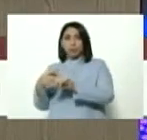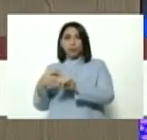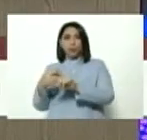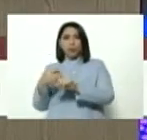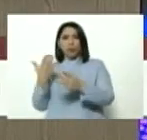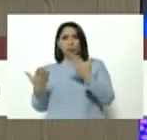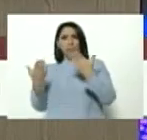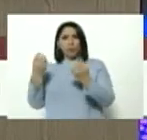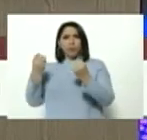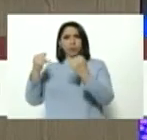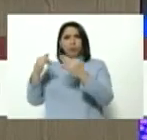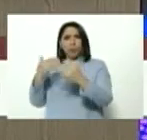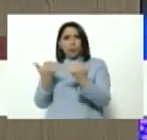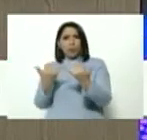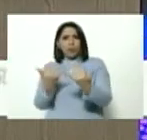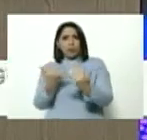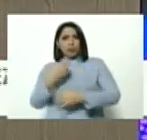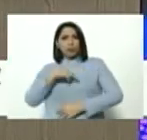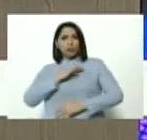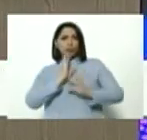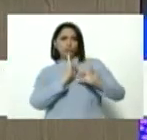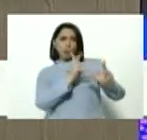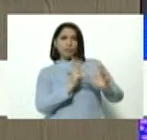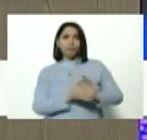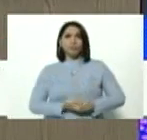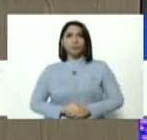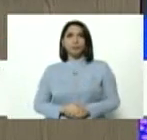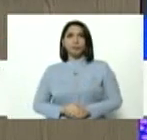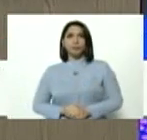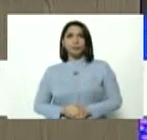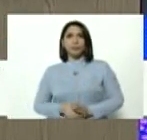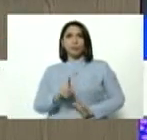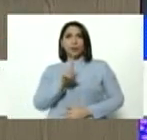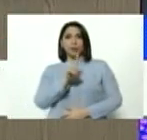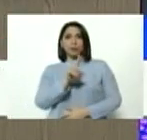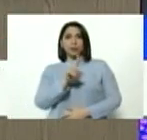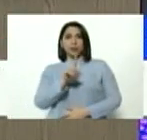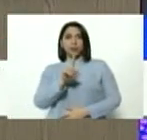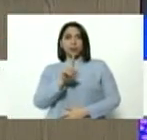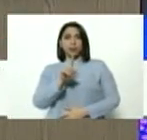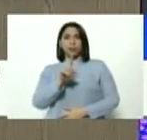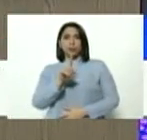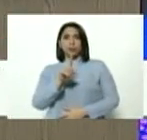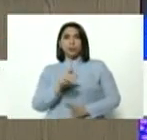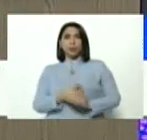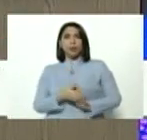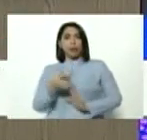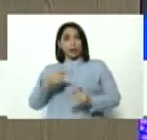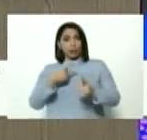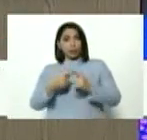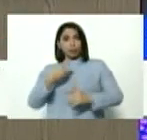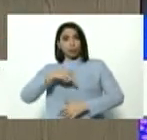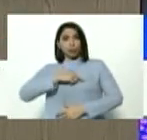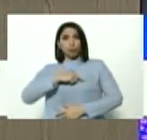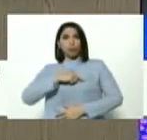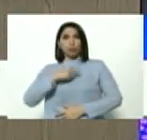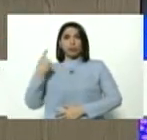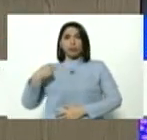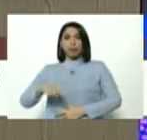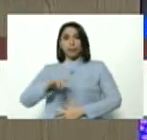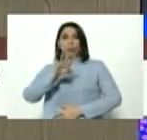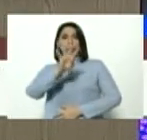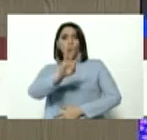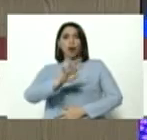que acabo de presentar. Les decía entonces que tenemos al día de hoy 4 casos de